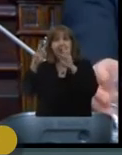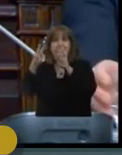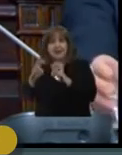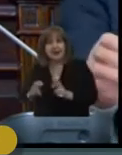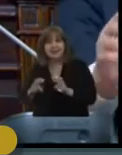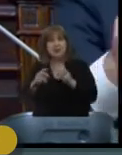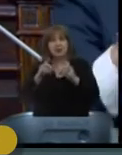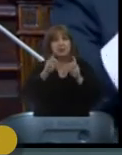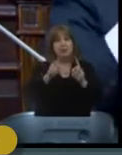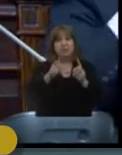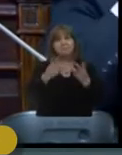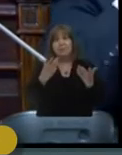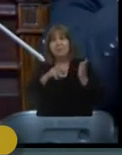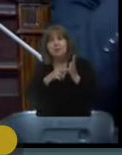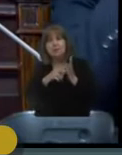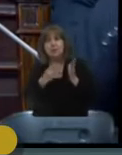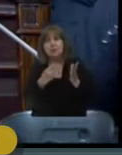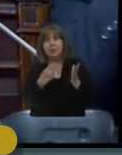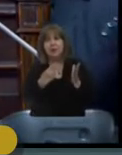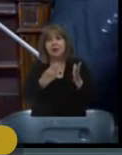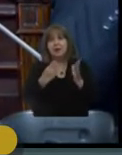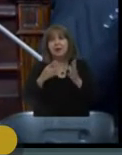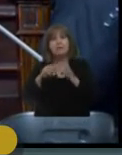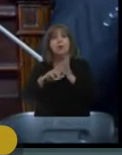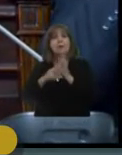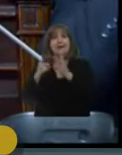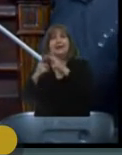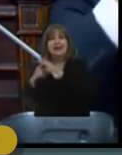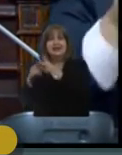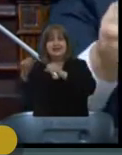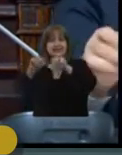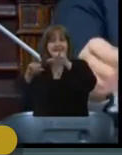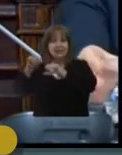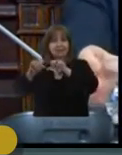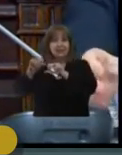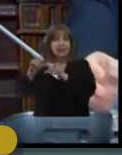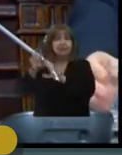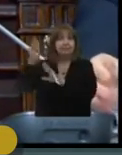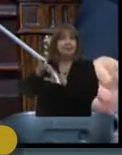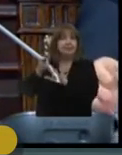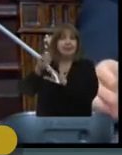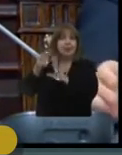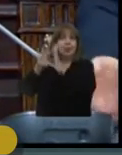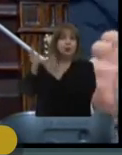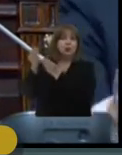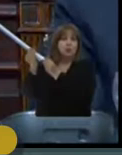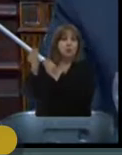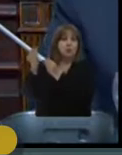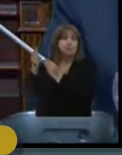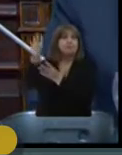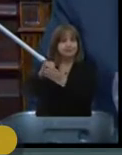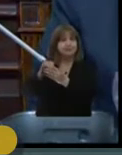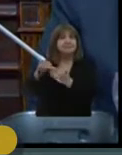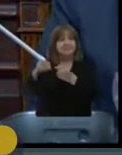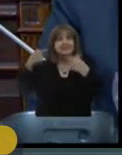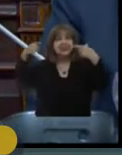parece que fue una barbaridad, no sé si lo habrá leído antes, quién se lo escribió, pero me parece que eso